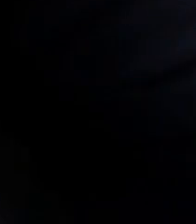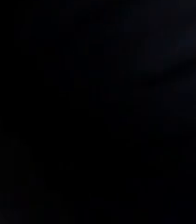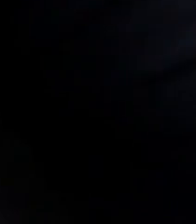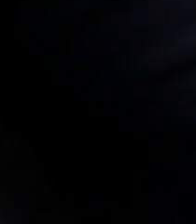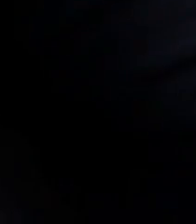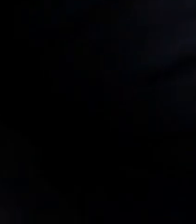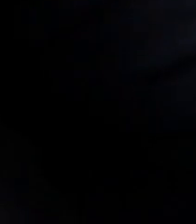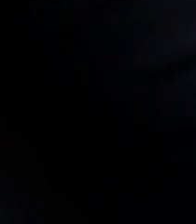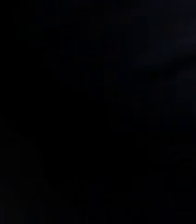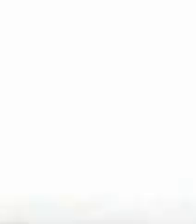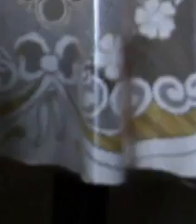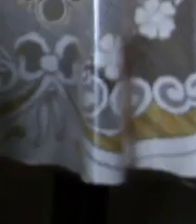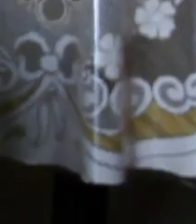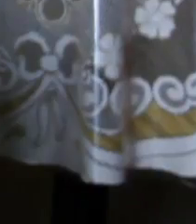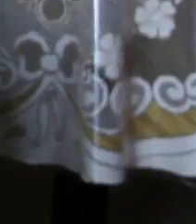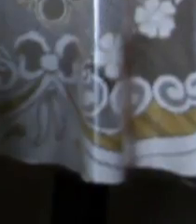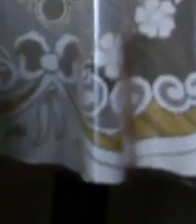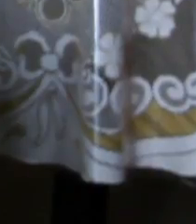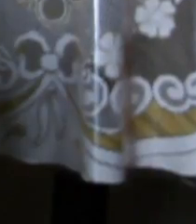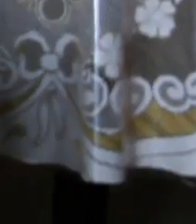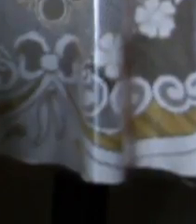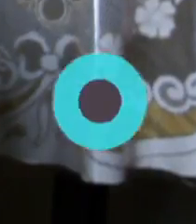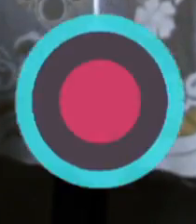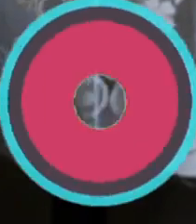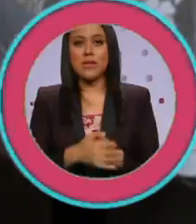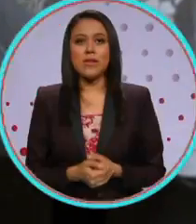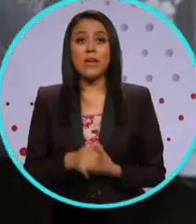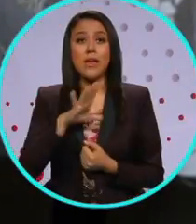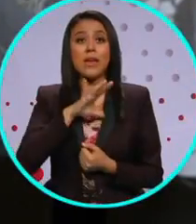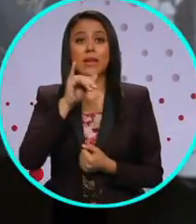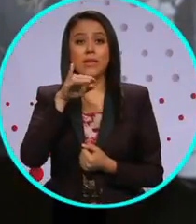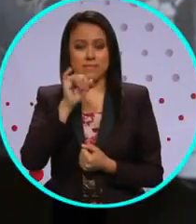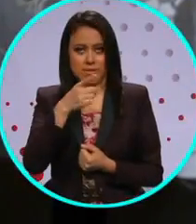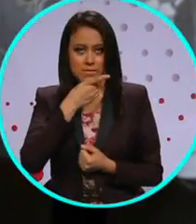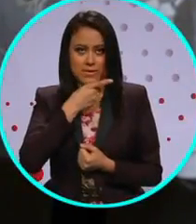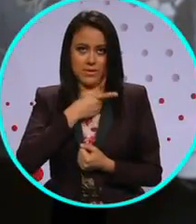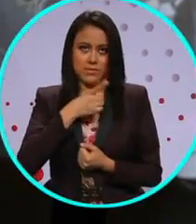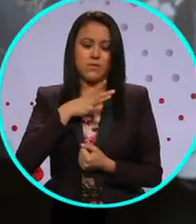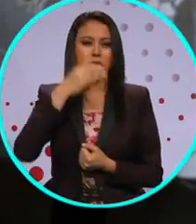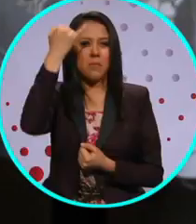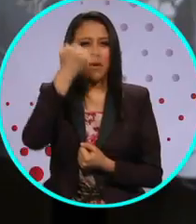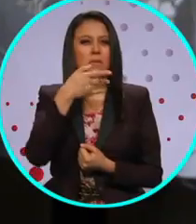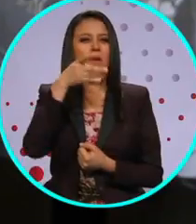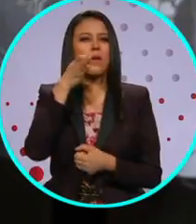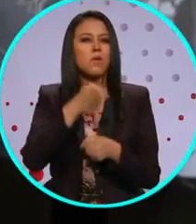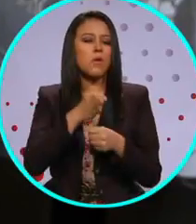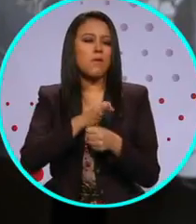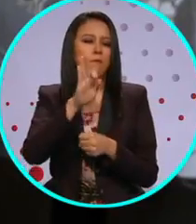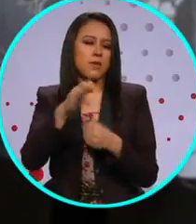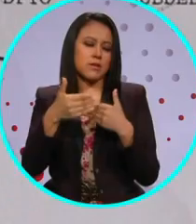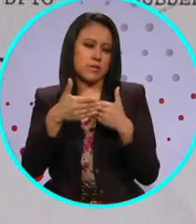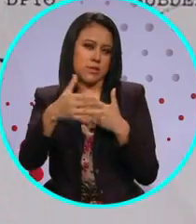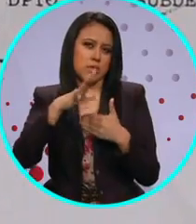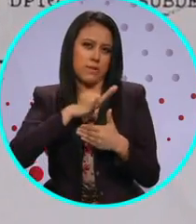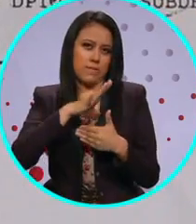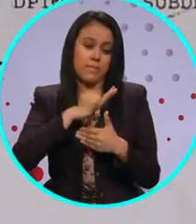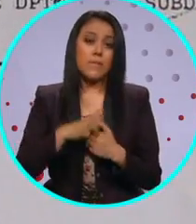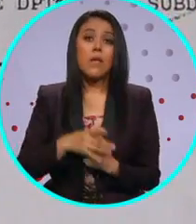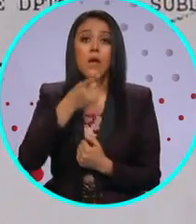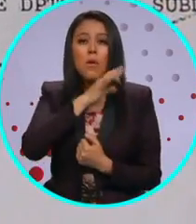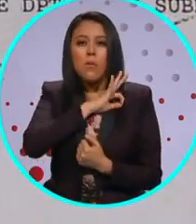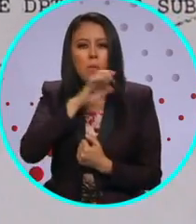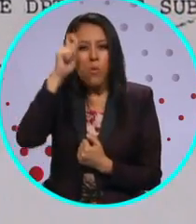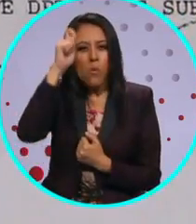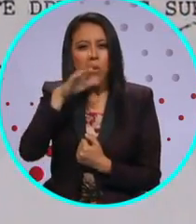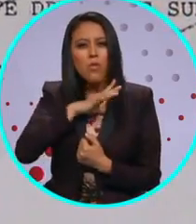otorgó el derecho al seguro social. Ahí me dieron seguro social y hasta la fecha he tenido seguro social. Se logra